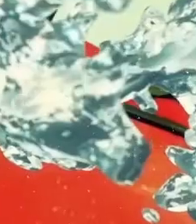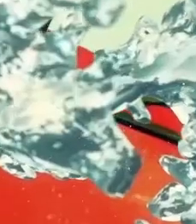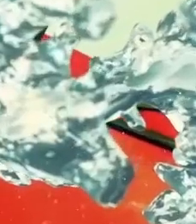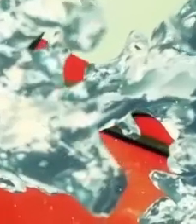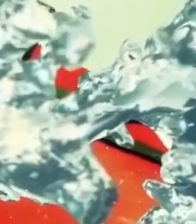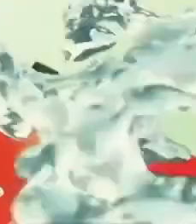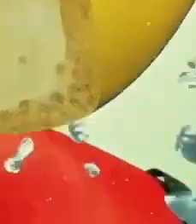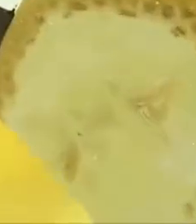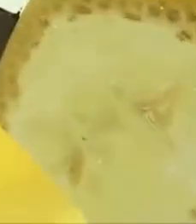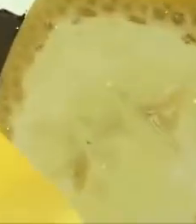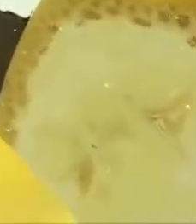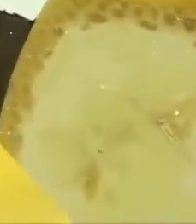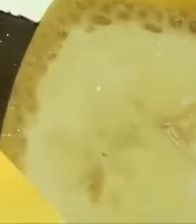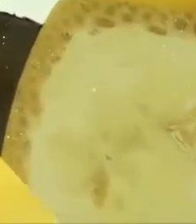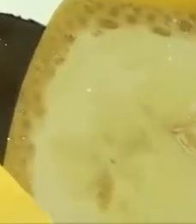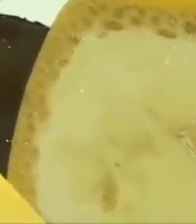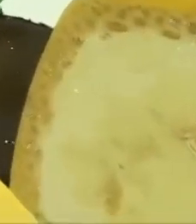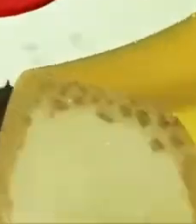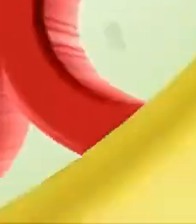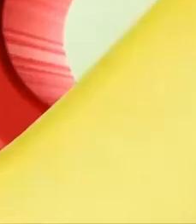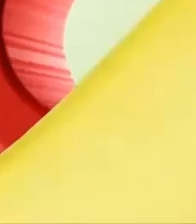restricciones.